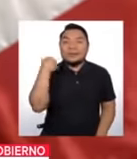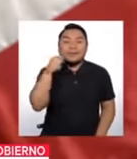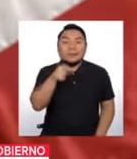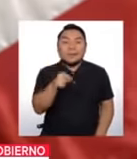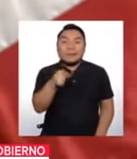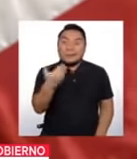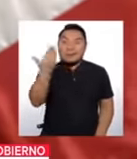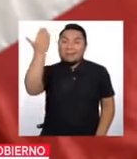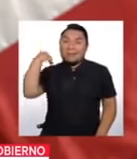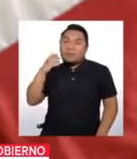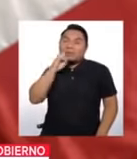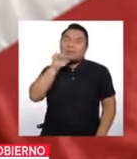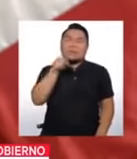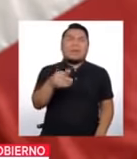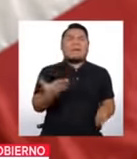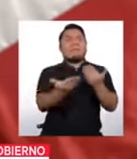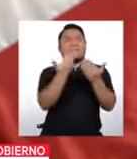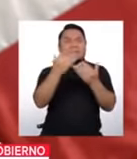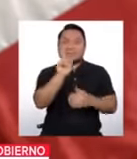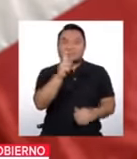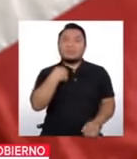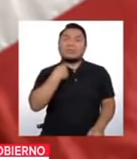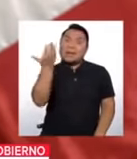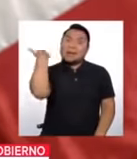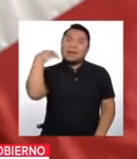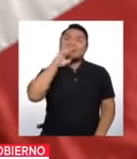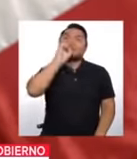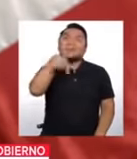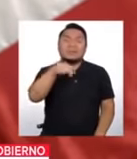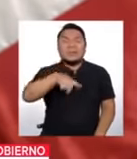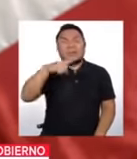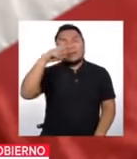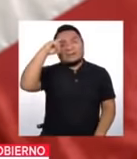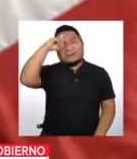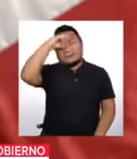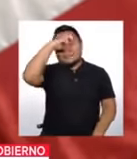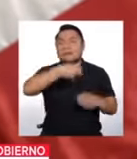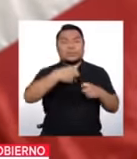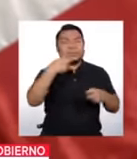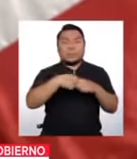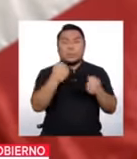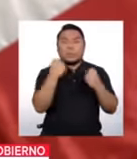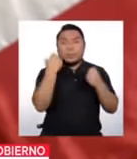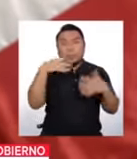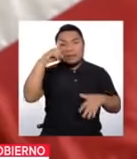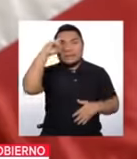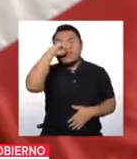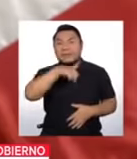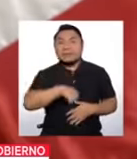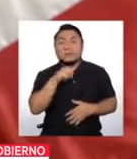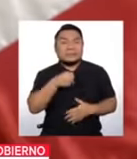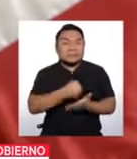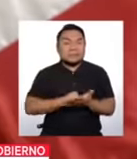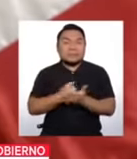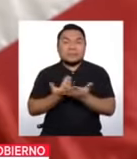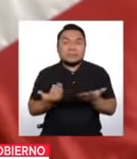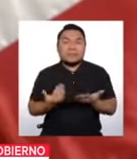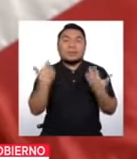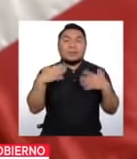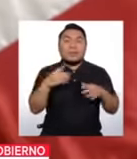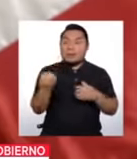ser un proceso muy duro, muy difícil. Hay noticias que en los últimos días también han